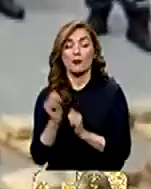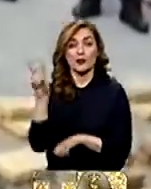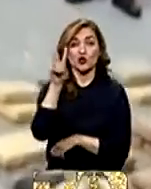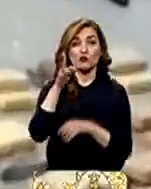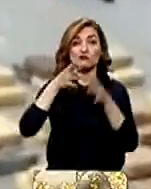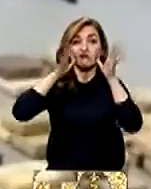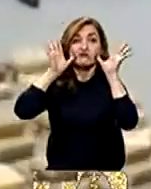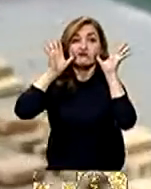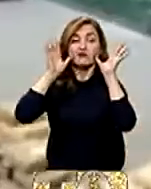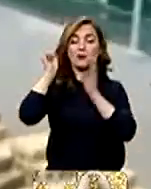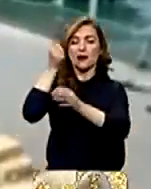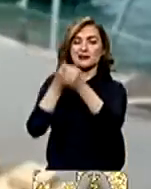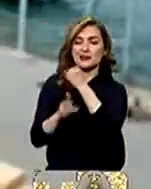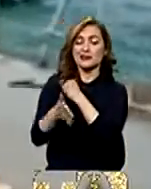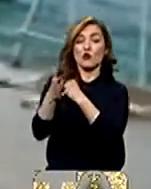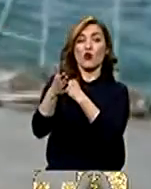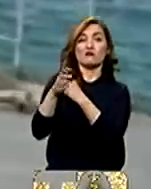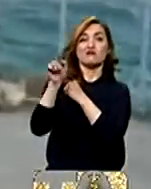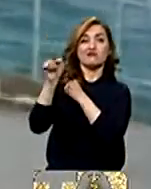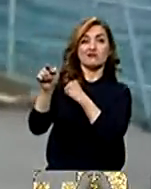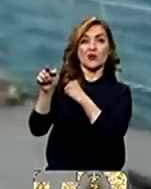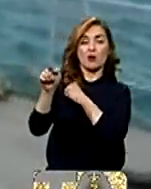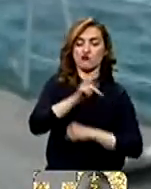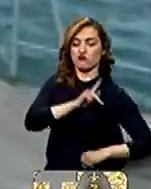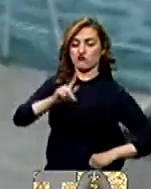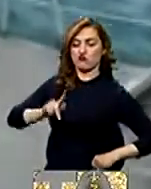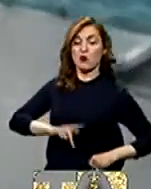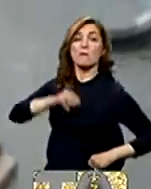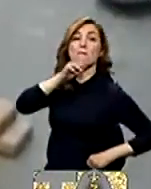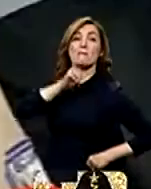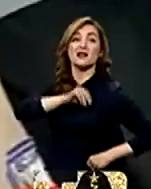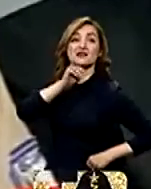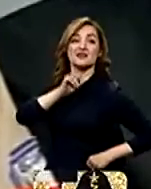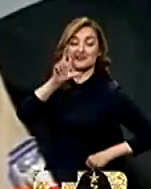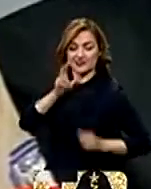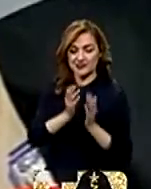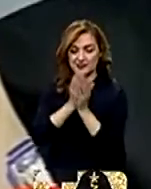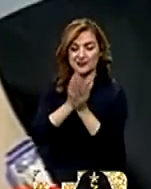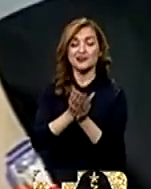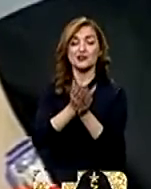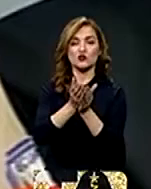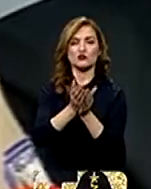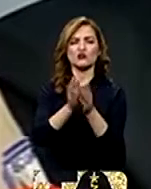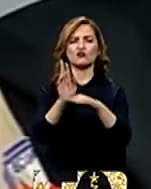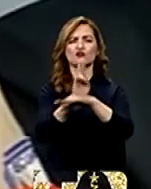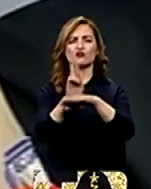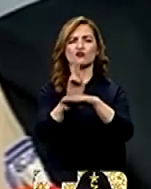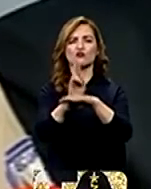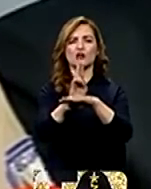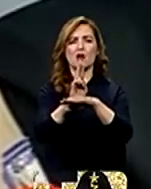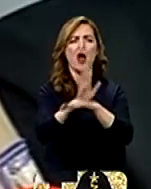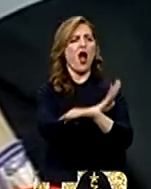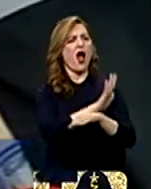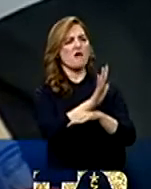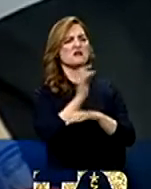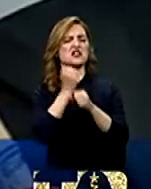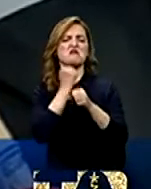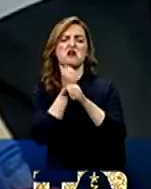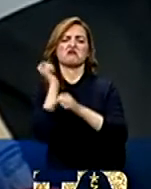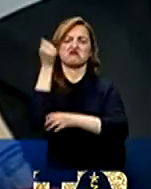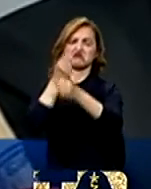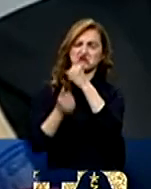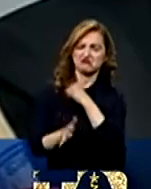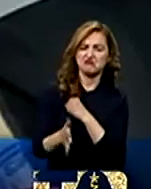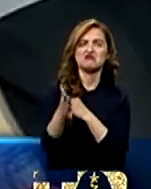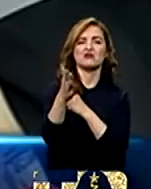El Acuario de Dios, que zarpó del puerto de Manta junto a tres fibras. Se utiliza la fachada de faenas de pesca, la cual permite llegar